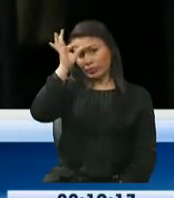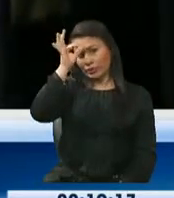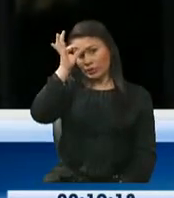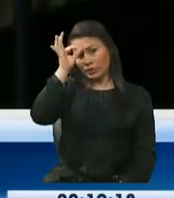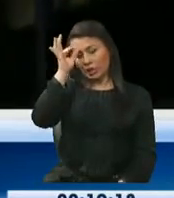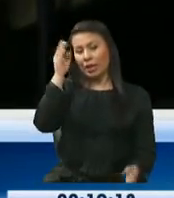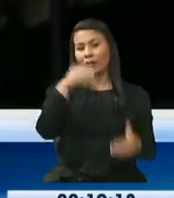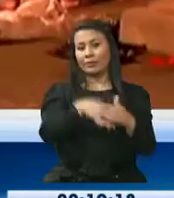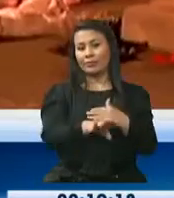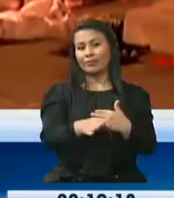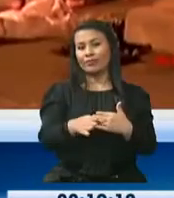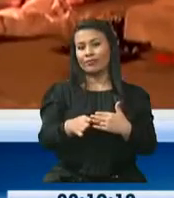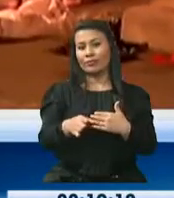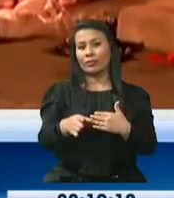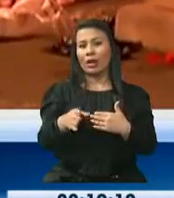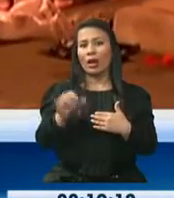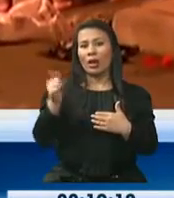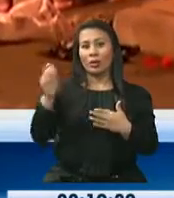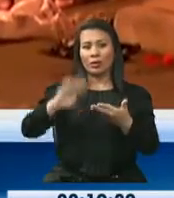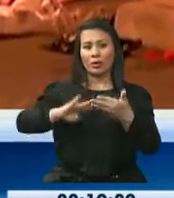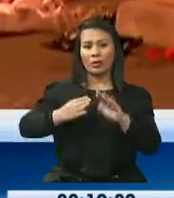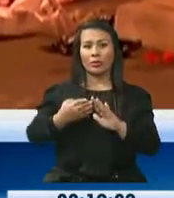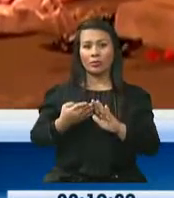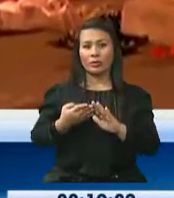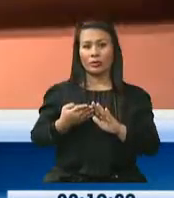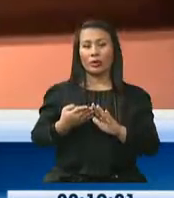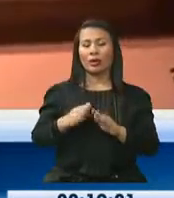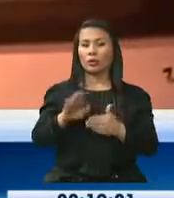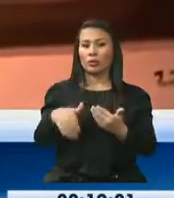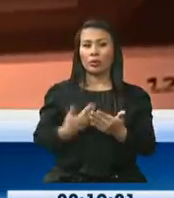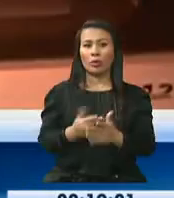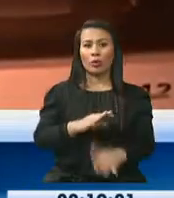conoció que pese a la reacción de la comunidad, igual se